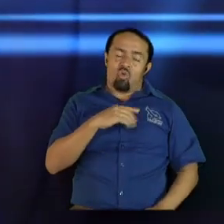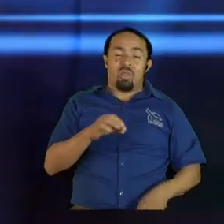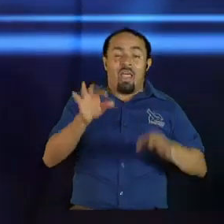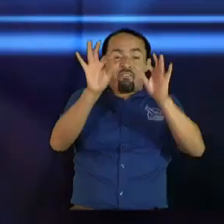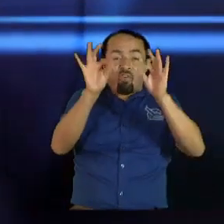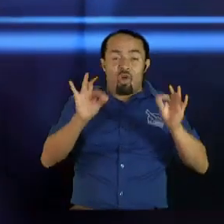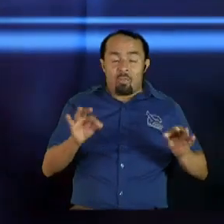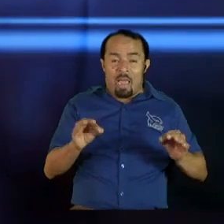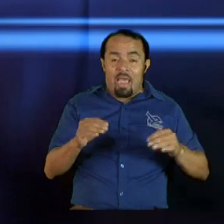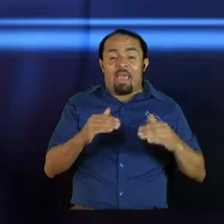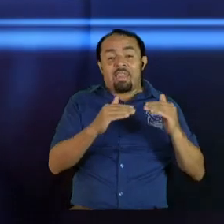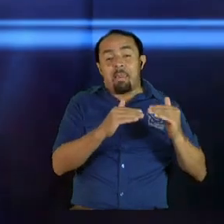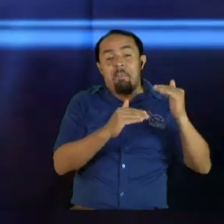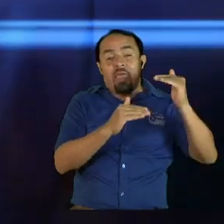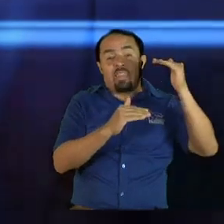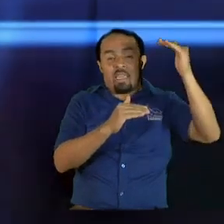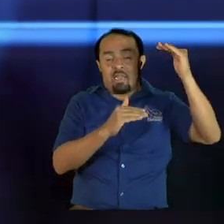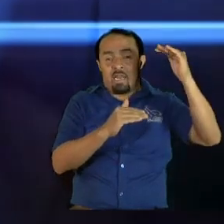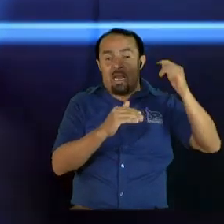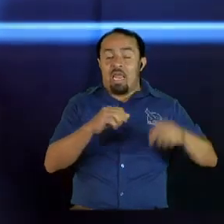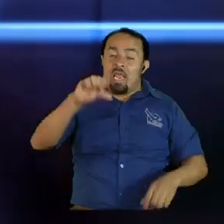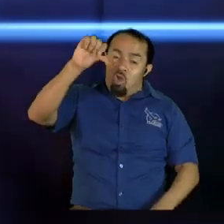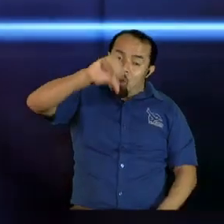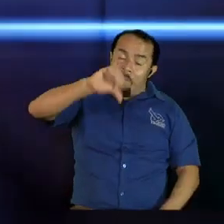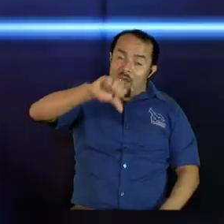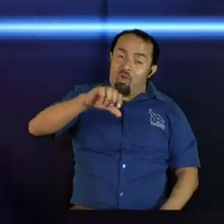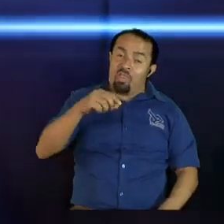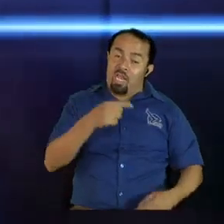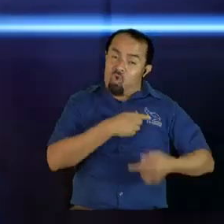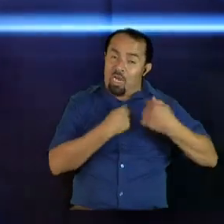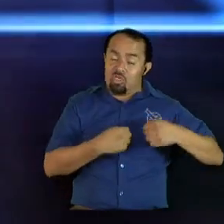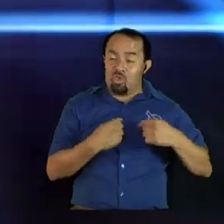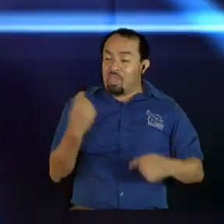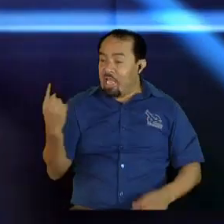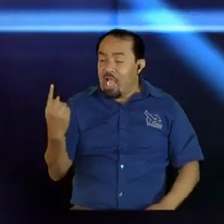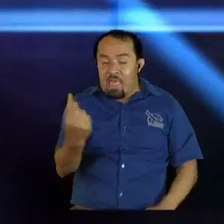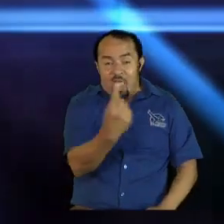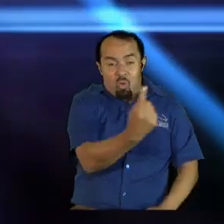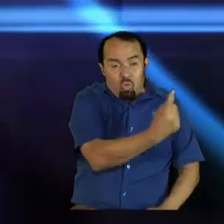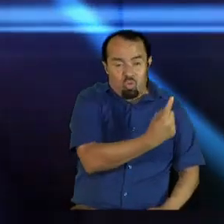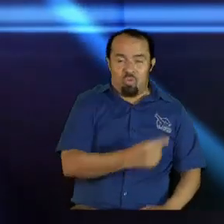para ponérselo a cada uno. Primero me lo pondría yo, ¿eh? Pero no es tan necesario ponérmelo a mí.